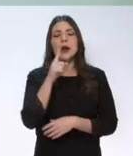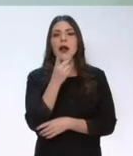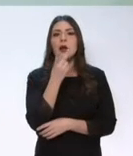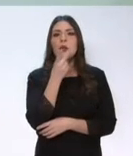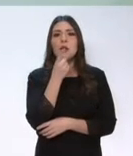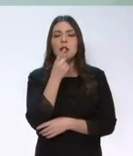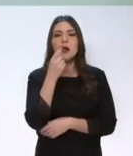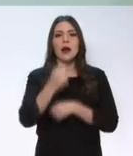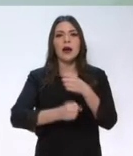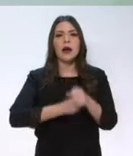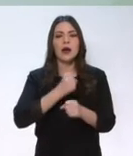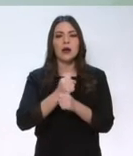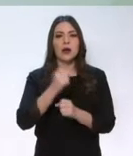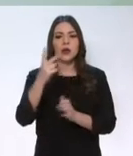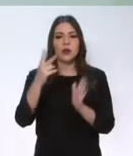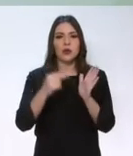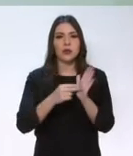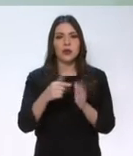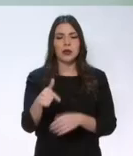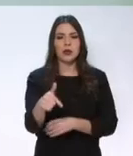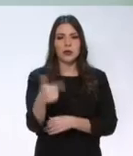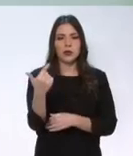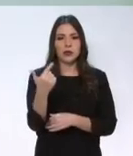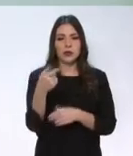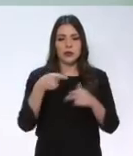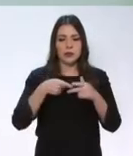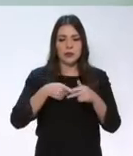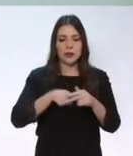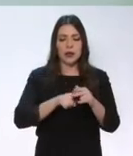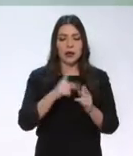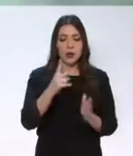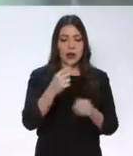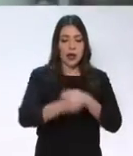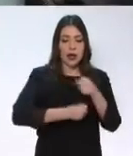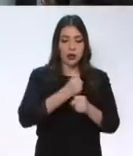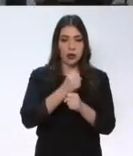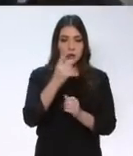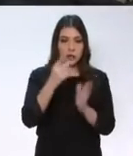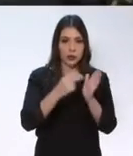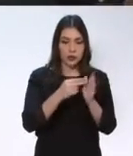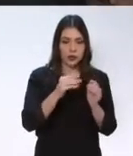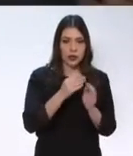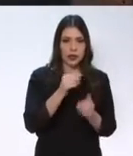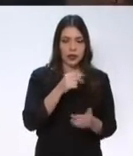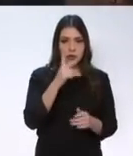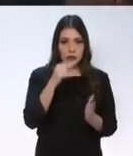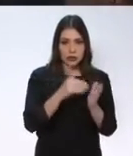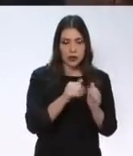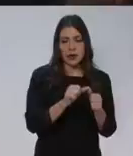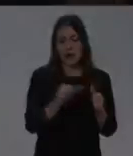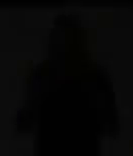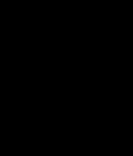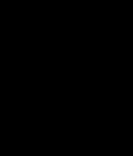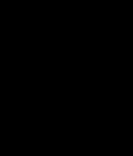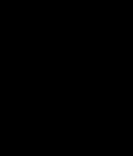que fue la transición de la policía desde el 2000 hasta el 2012. Enrique Muñiz, 21 Noticias.